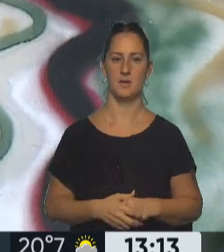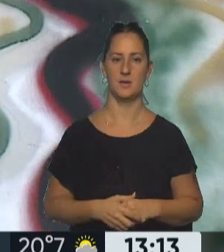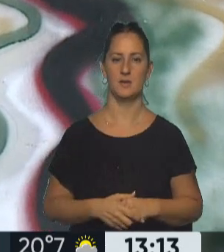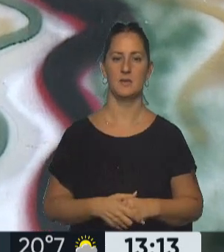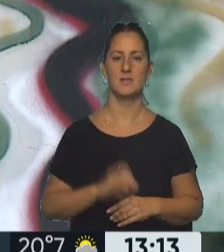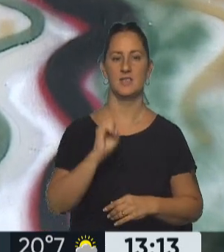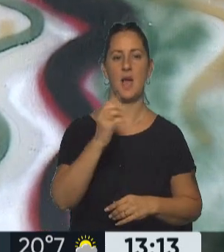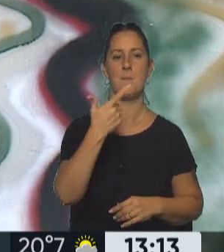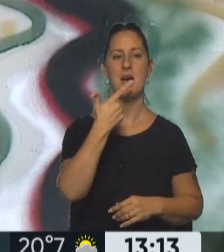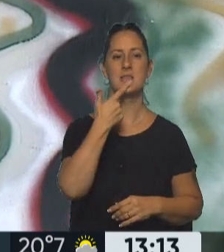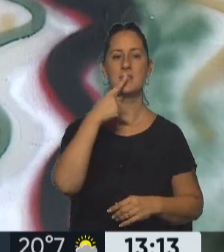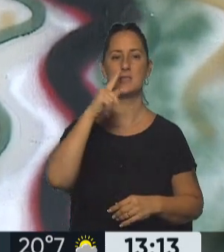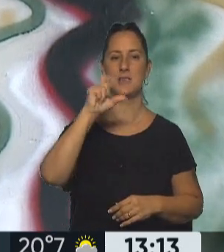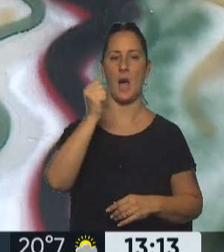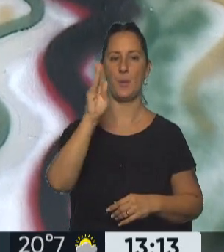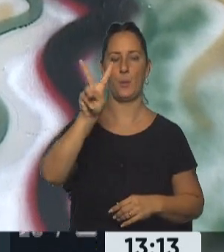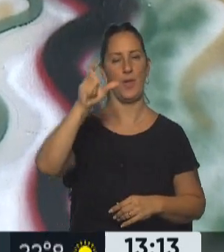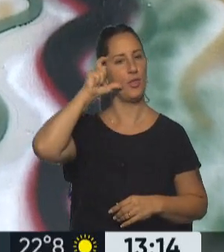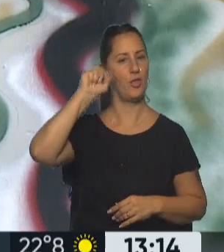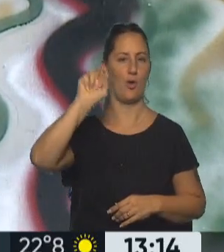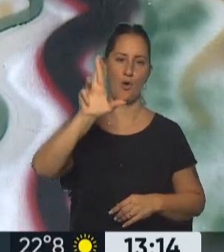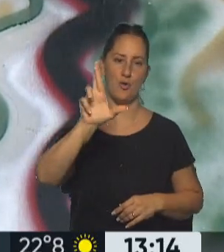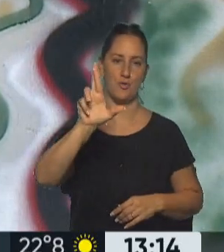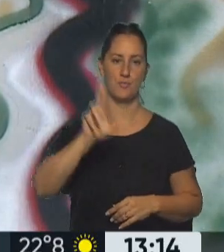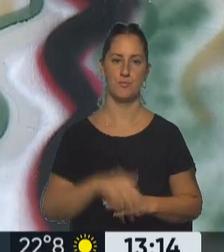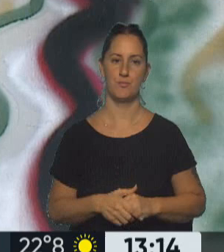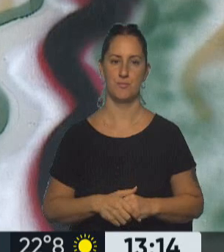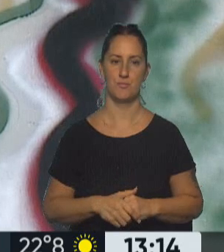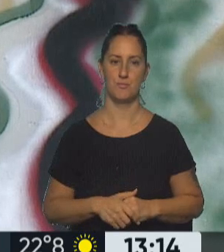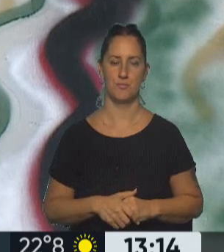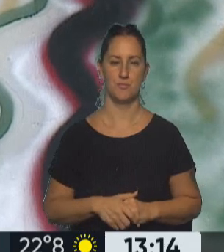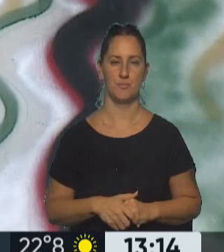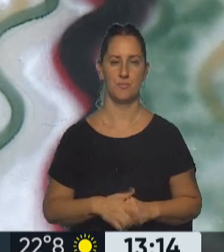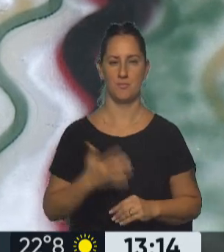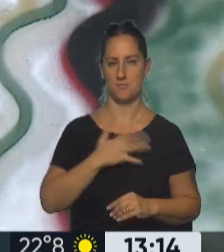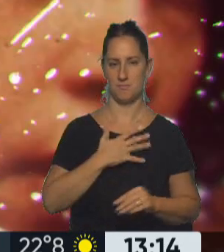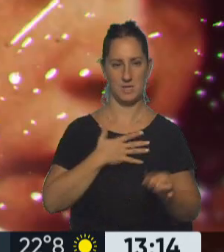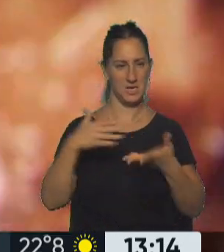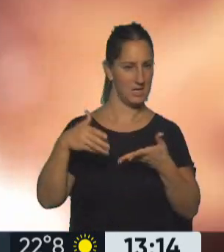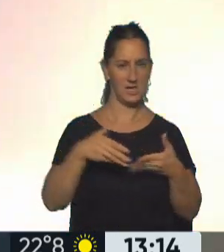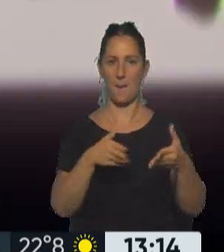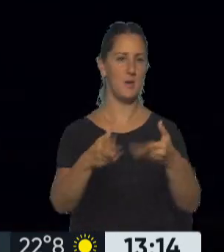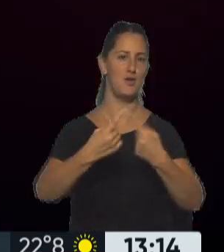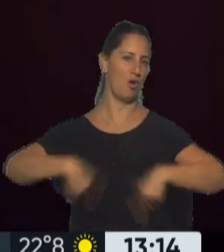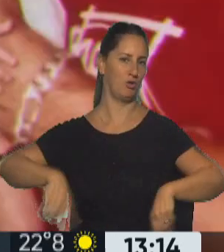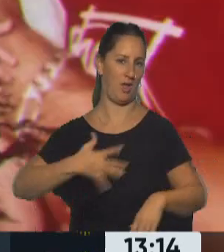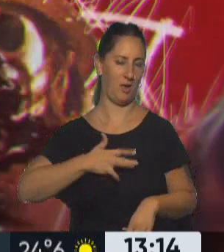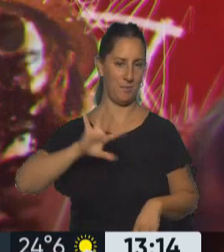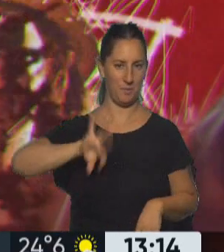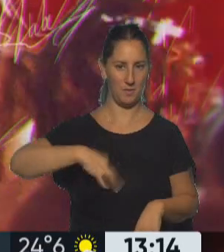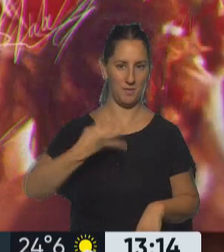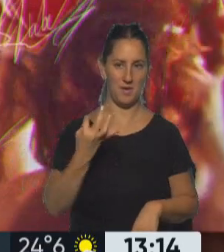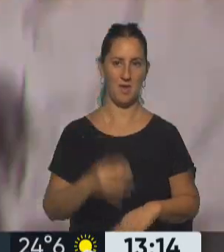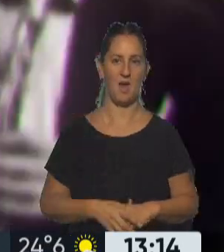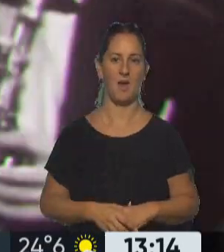bender y se trata de qué sé yo mi mi camino no por la vida como